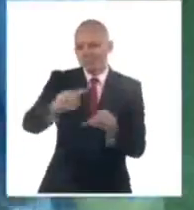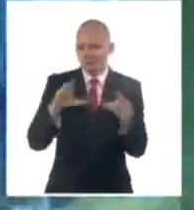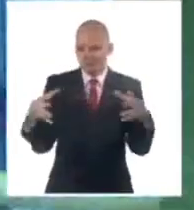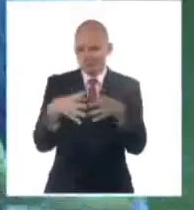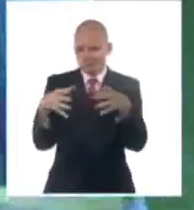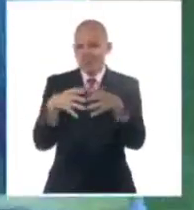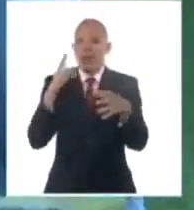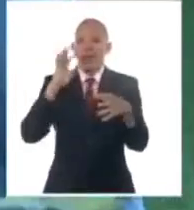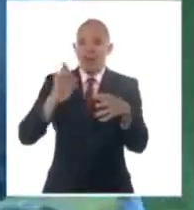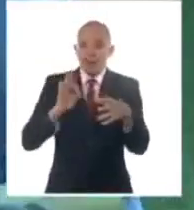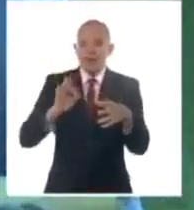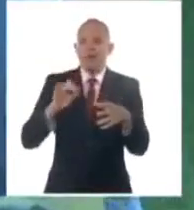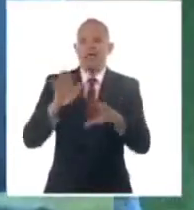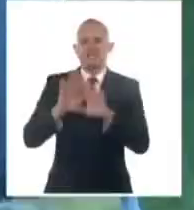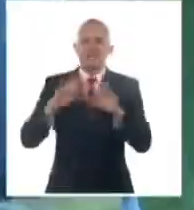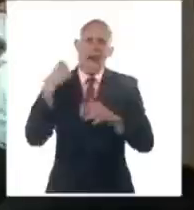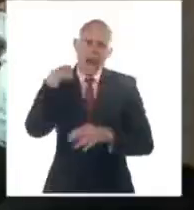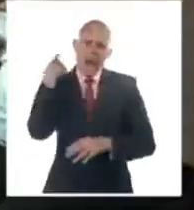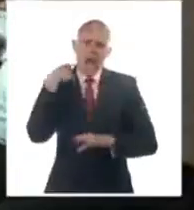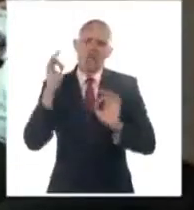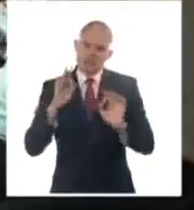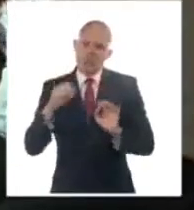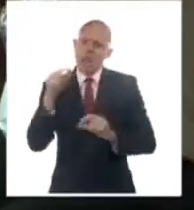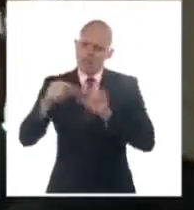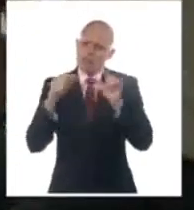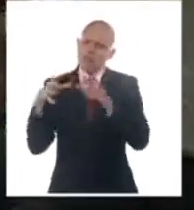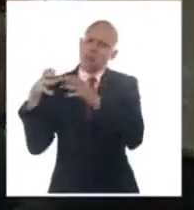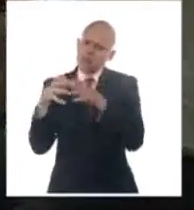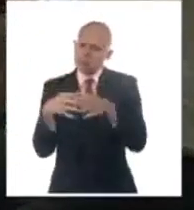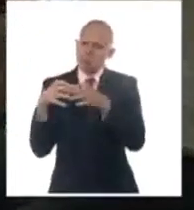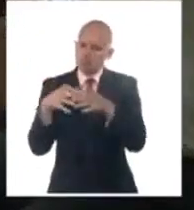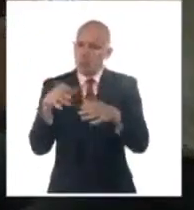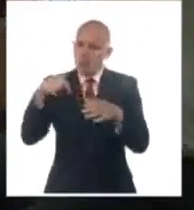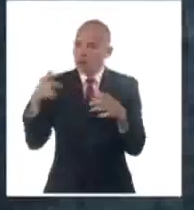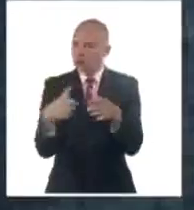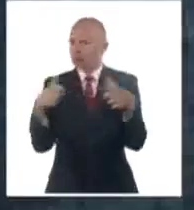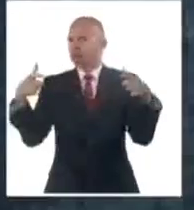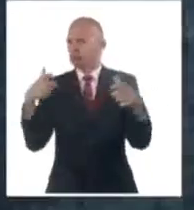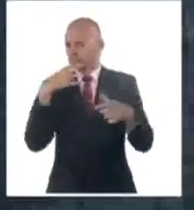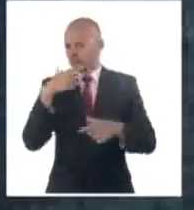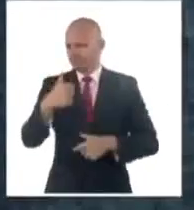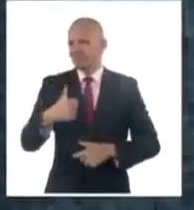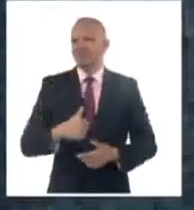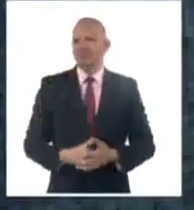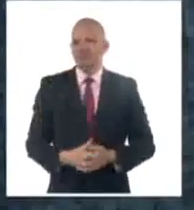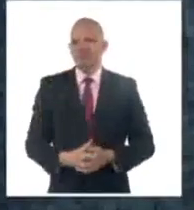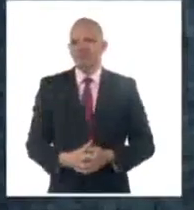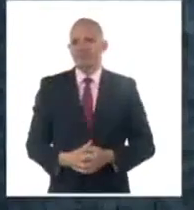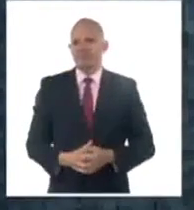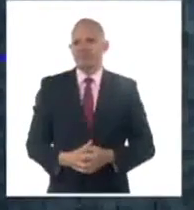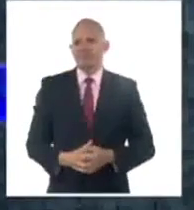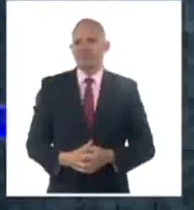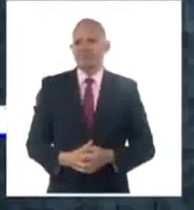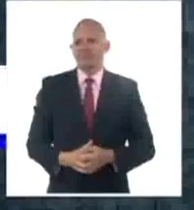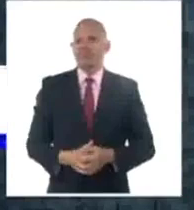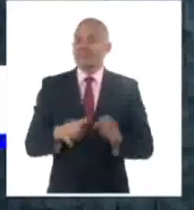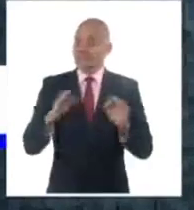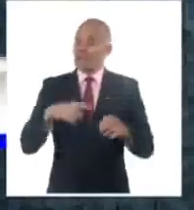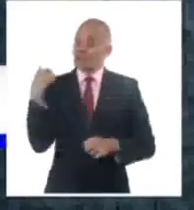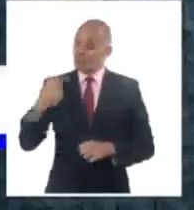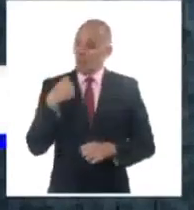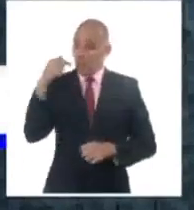más grandes de norteamericanos que han visitado la mayor de las Antillas en las últimas décadas. Esta experiencia en Cuba ha sido maravillosa para